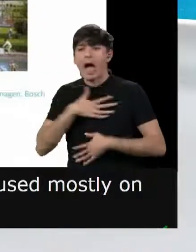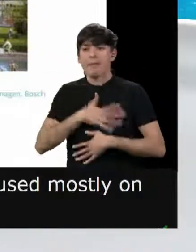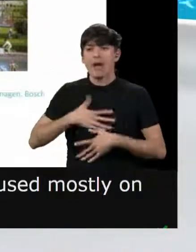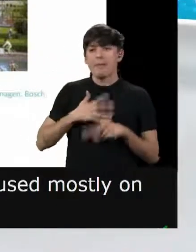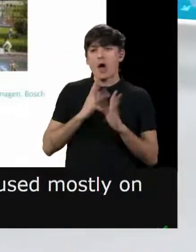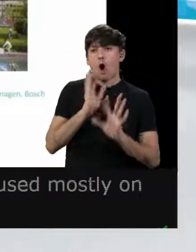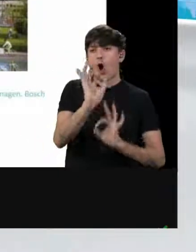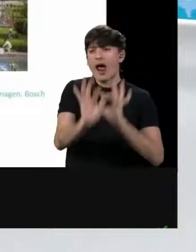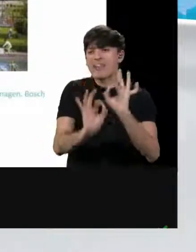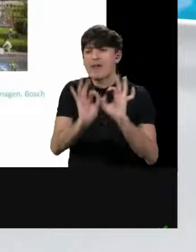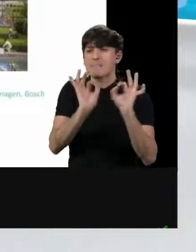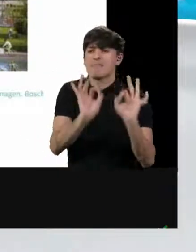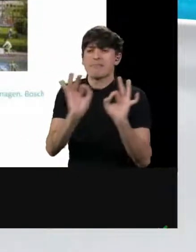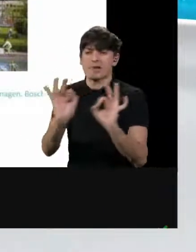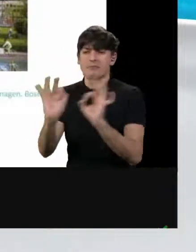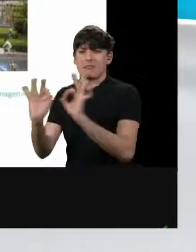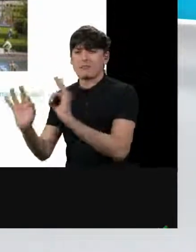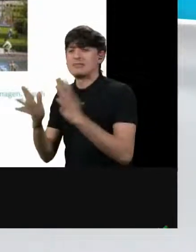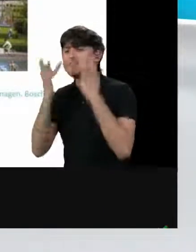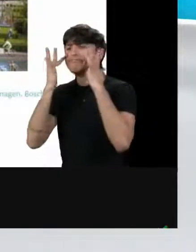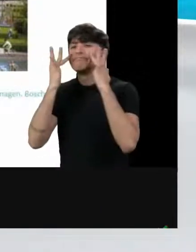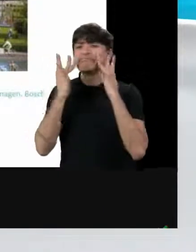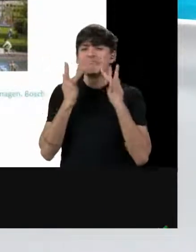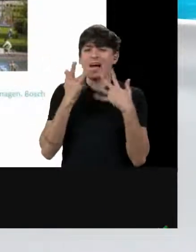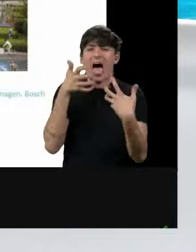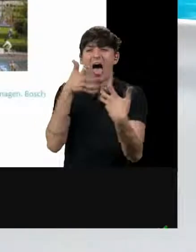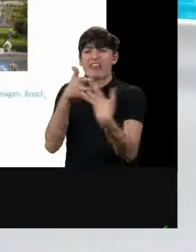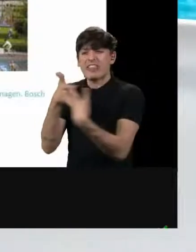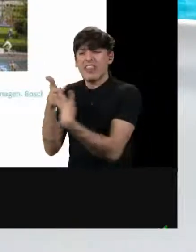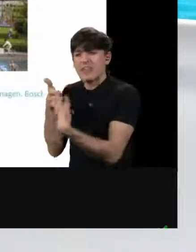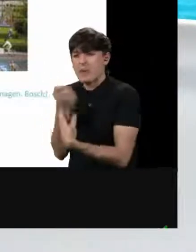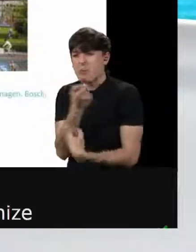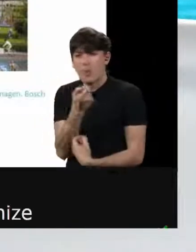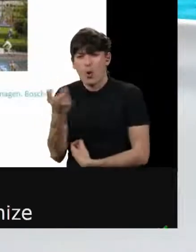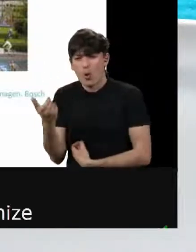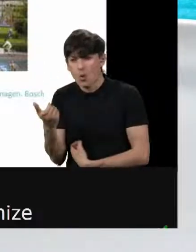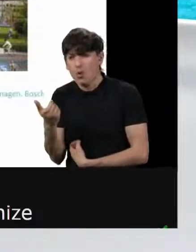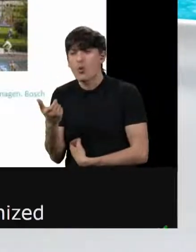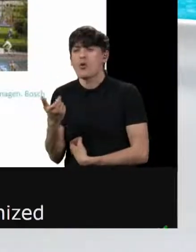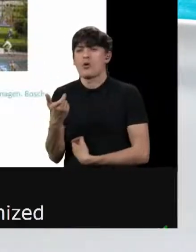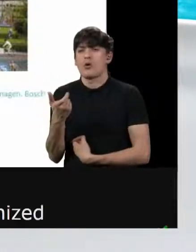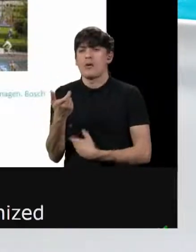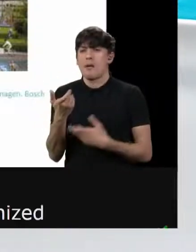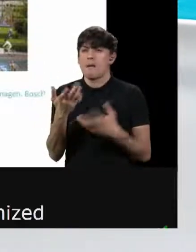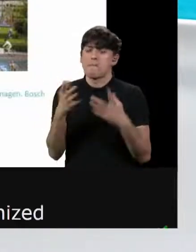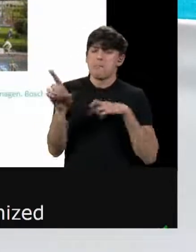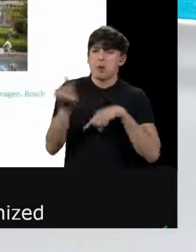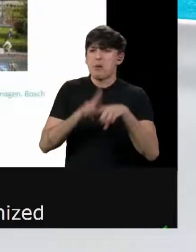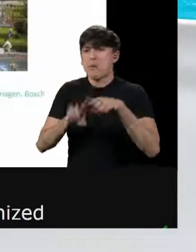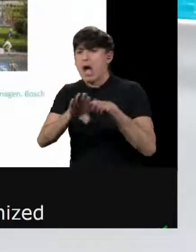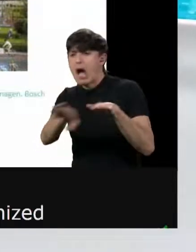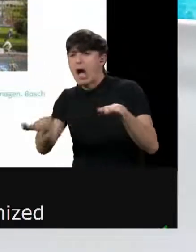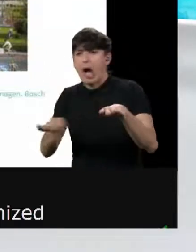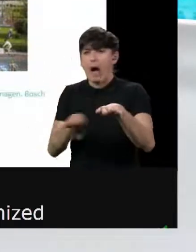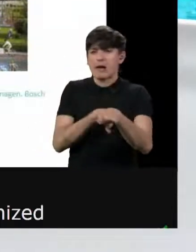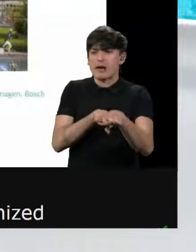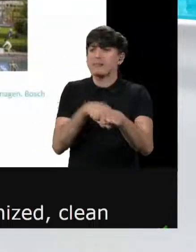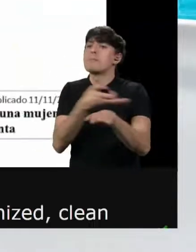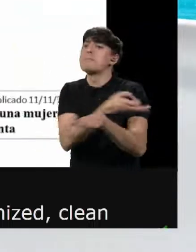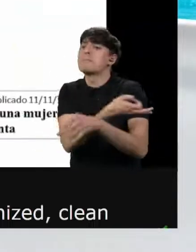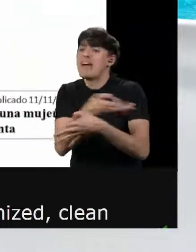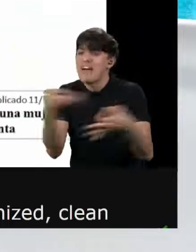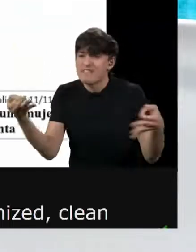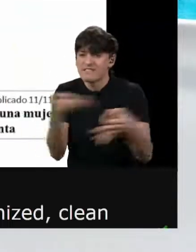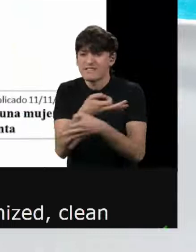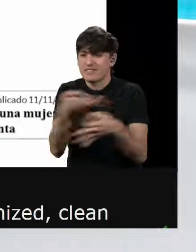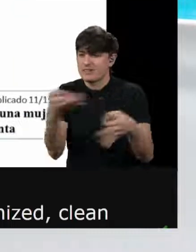where you organizadas, see organized, con un índice de emisiones organized, de clean CO2 bajo, city, que tenga resueltos los problemas de aparcamiento, de no accesibilidad. parking Pero problems. la This is